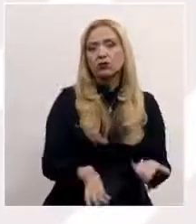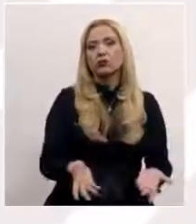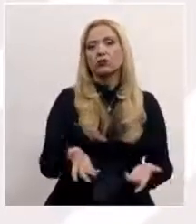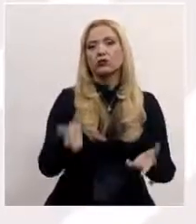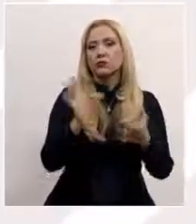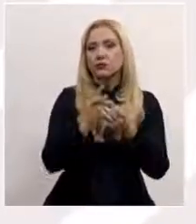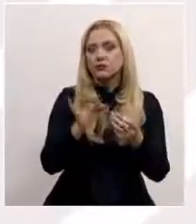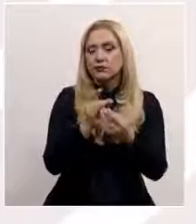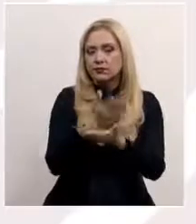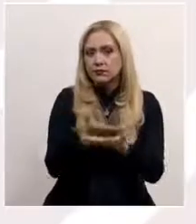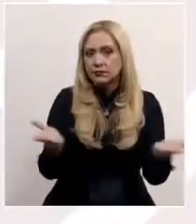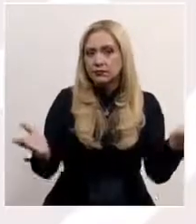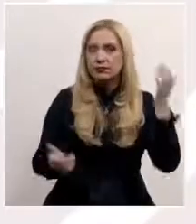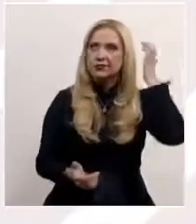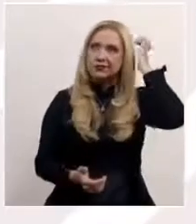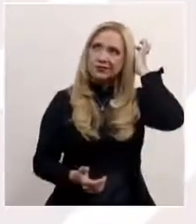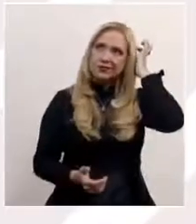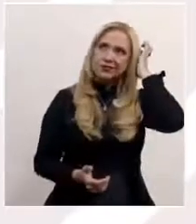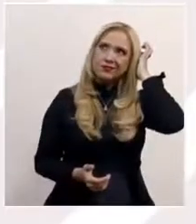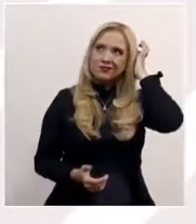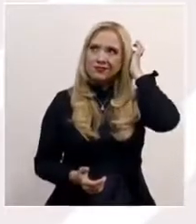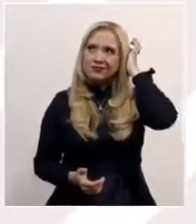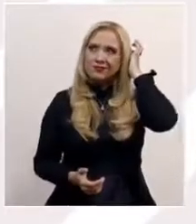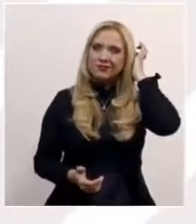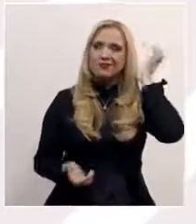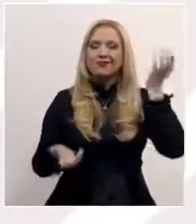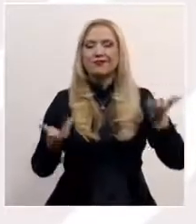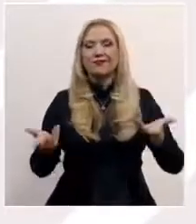da. Sí, o sea,